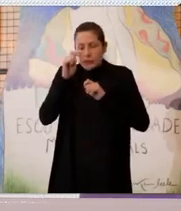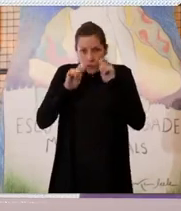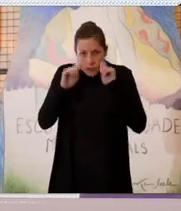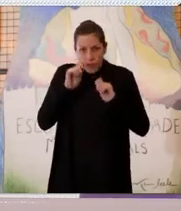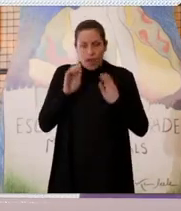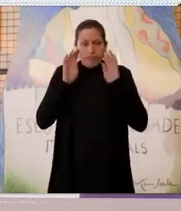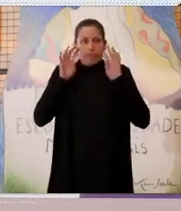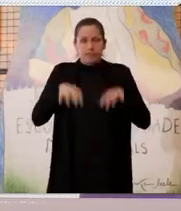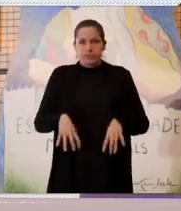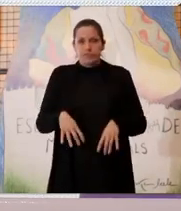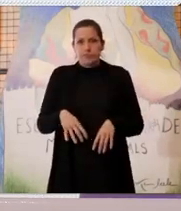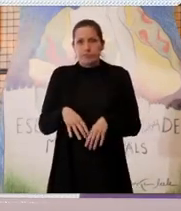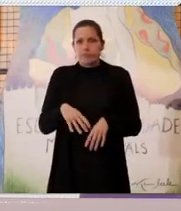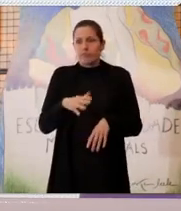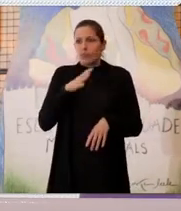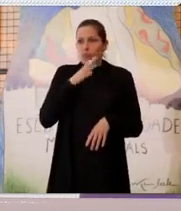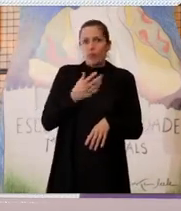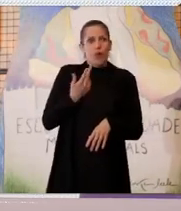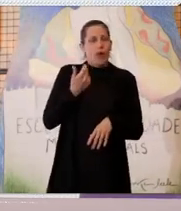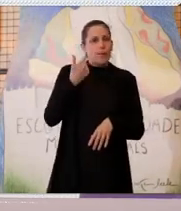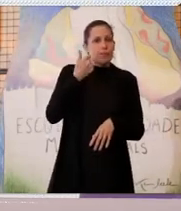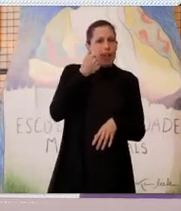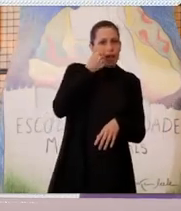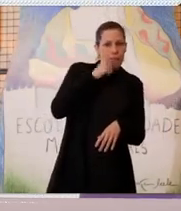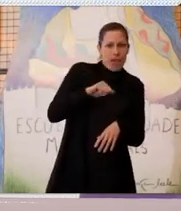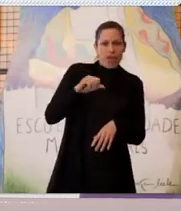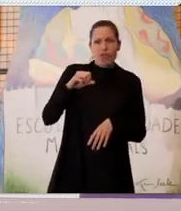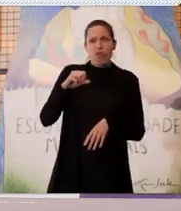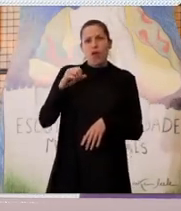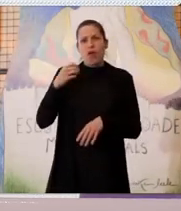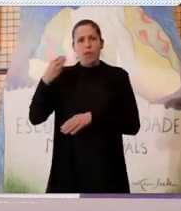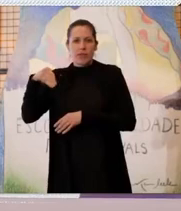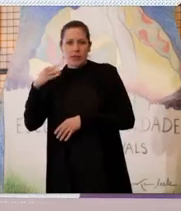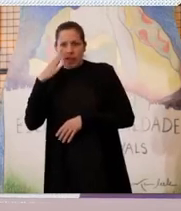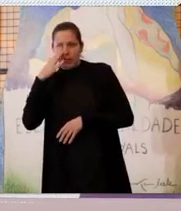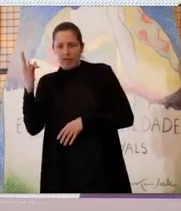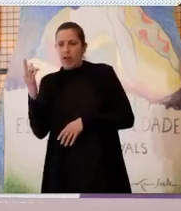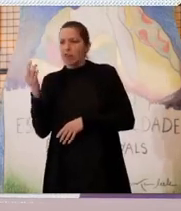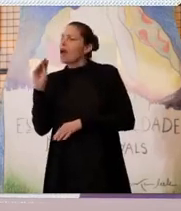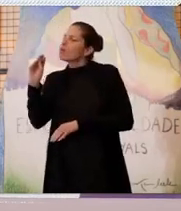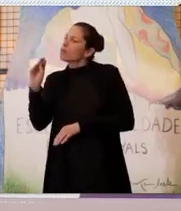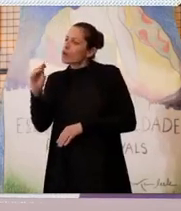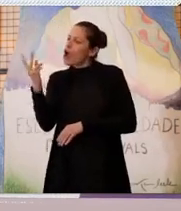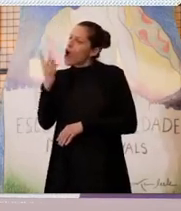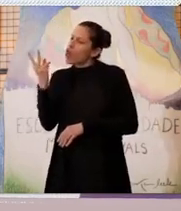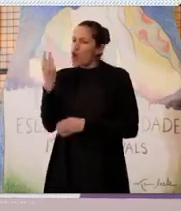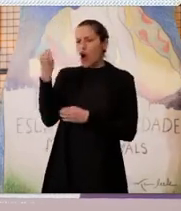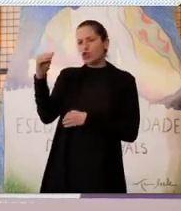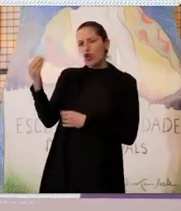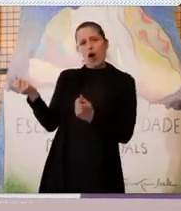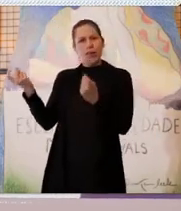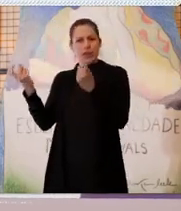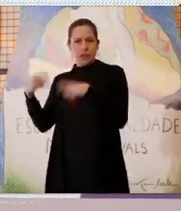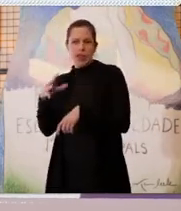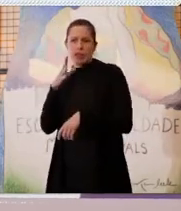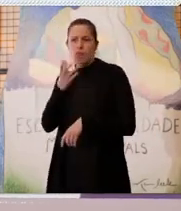os imagínate a macrón eso y a Pedro Sánchez Ustedes han quedado porque son de la misma edad y tienen aspecto de que les guste yo que